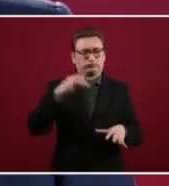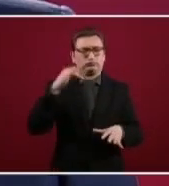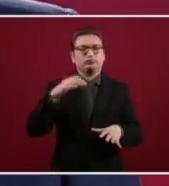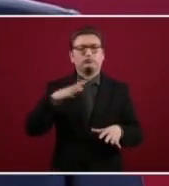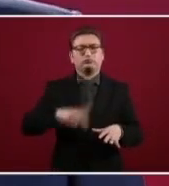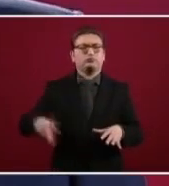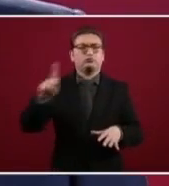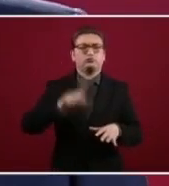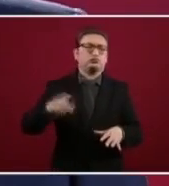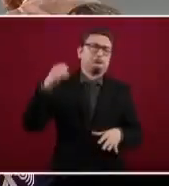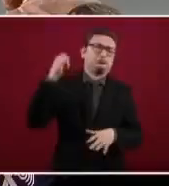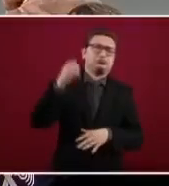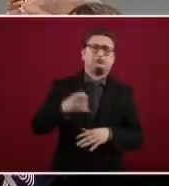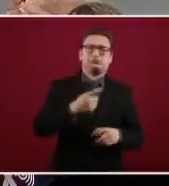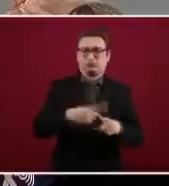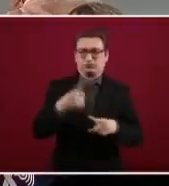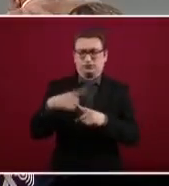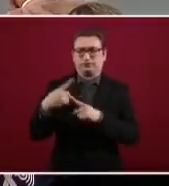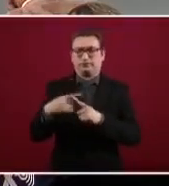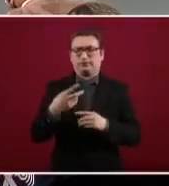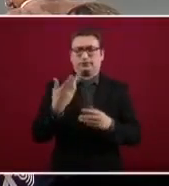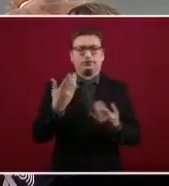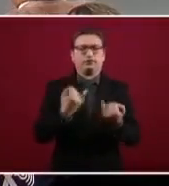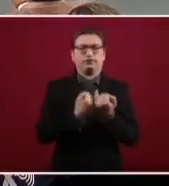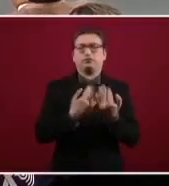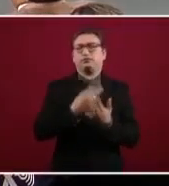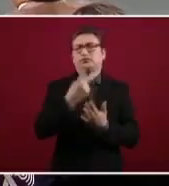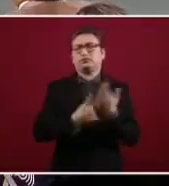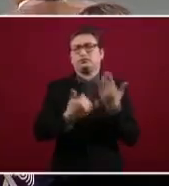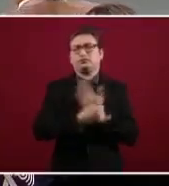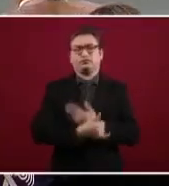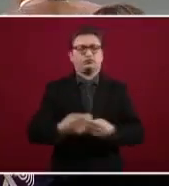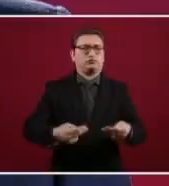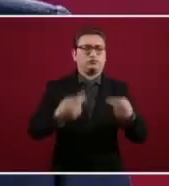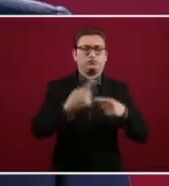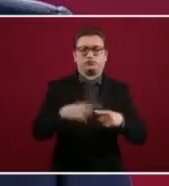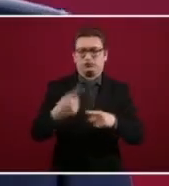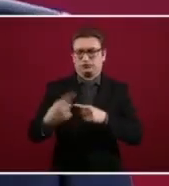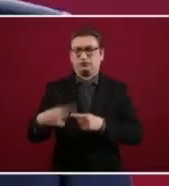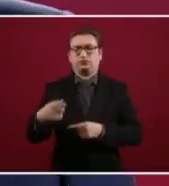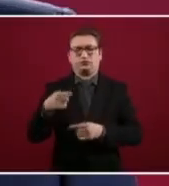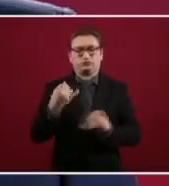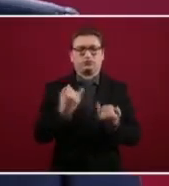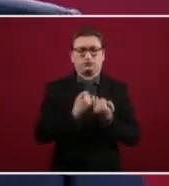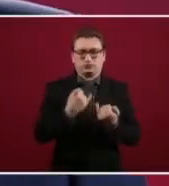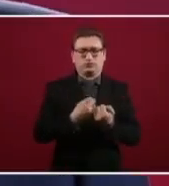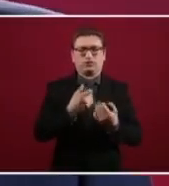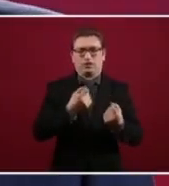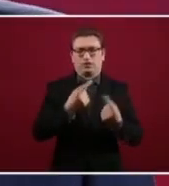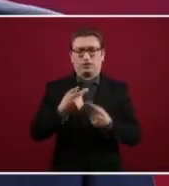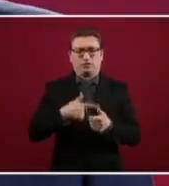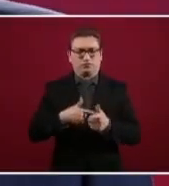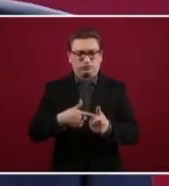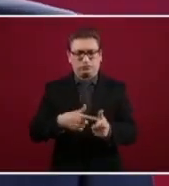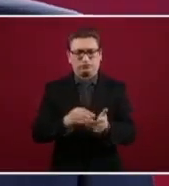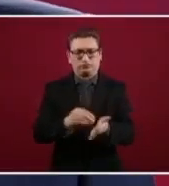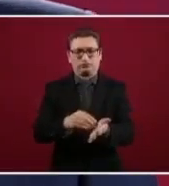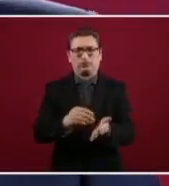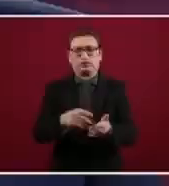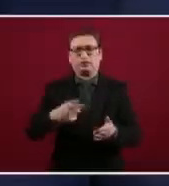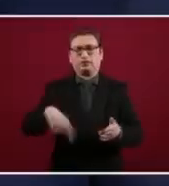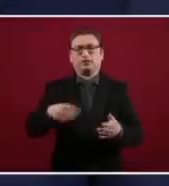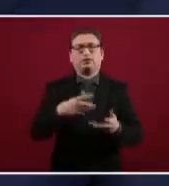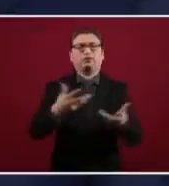apartados y los proyectos productivos que se están aplicando que son como